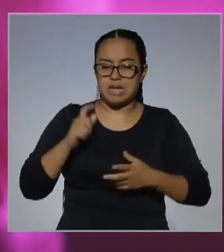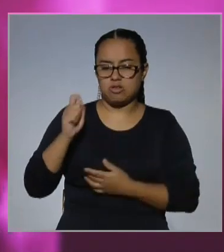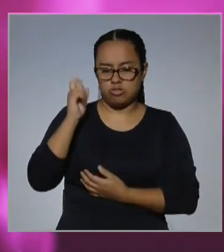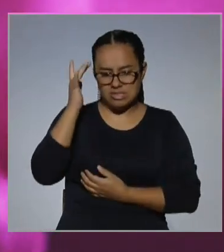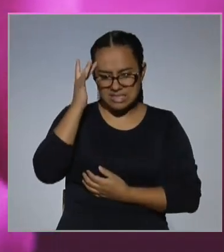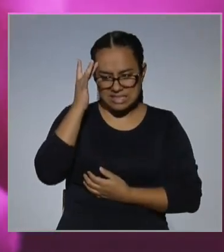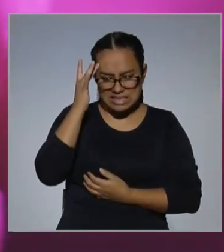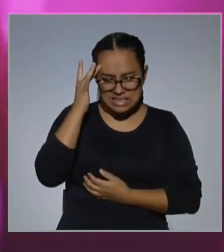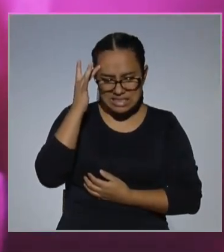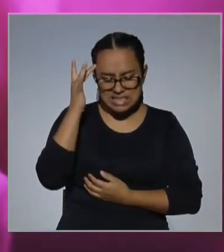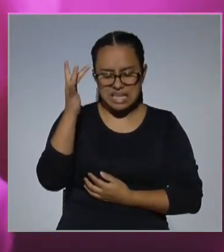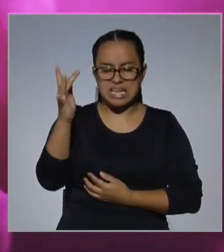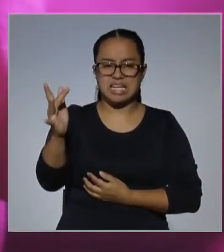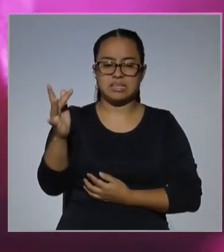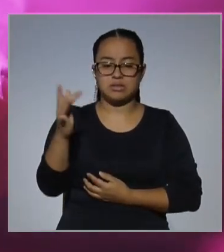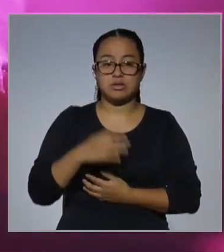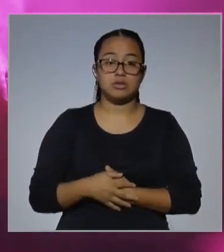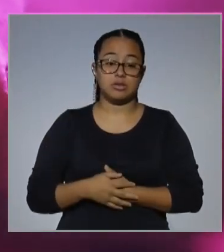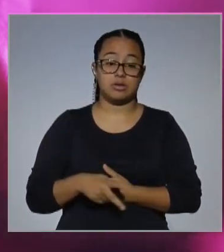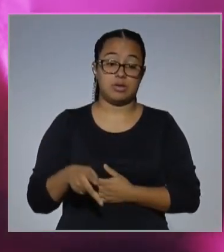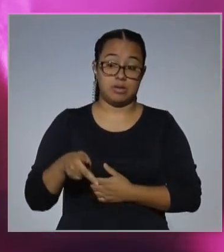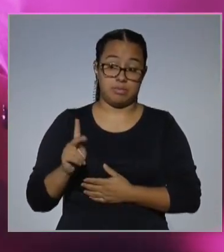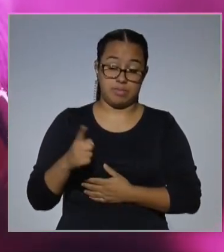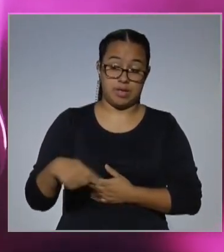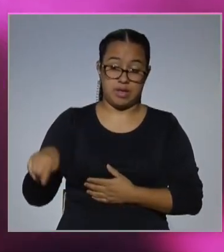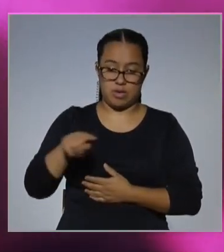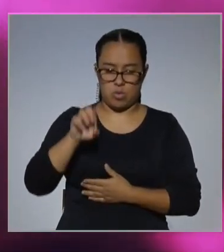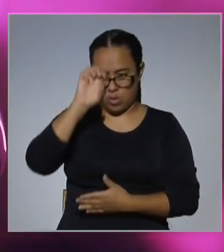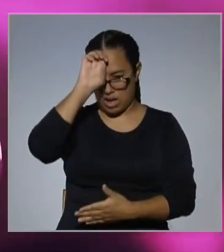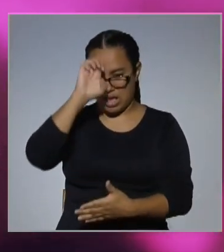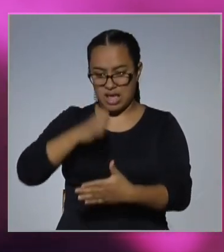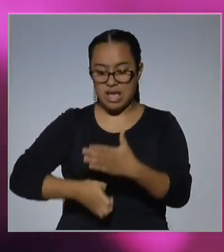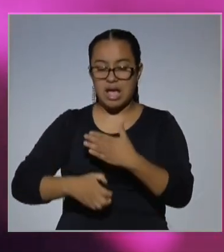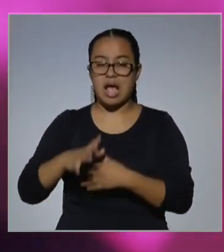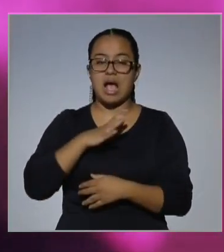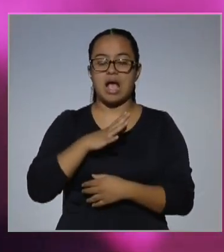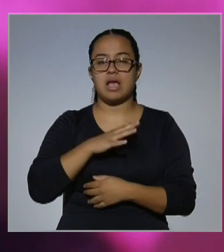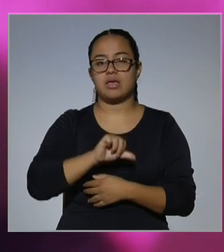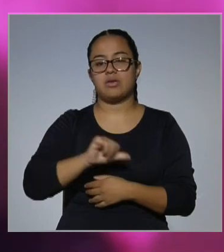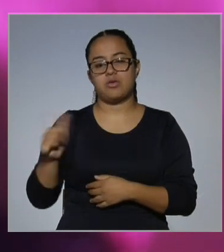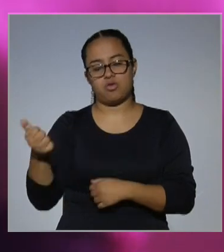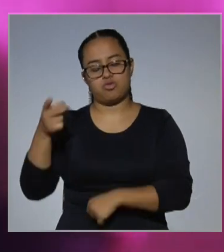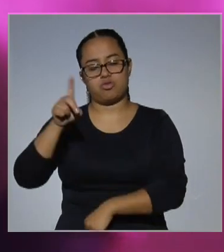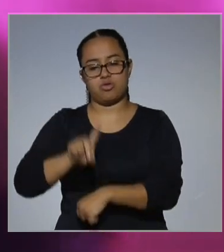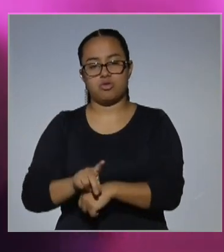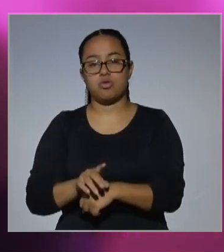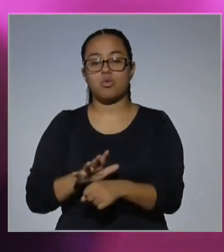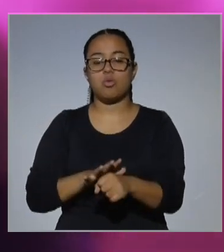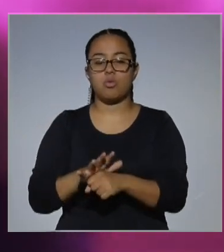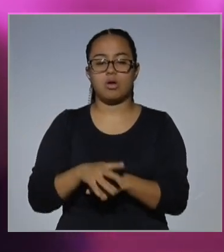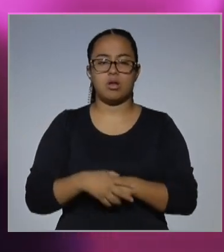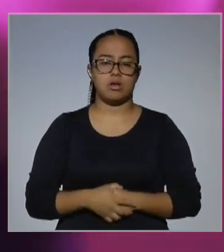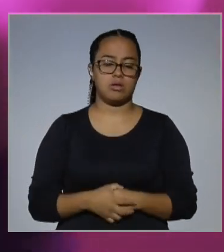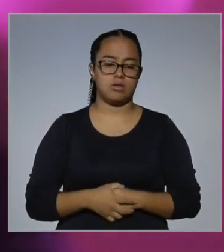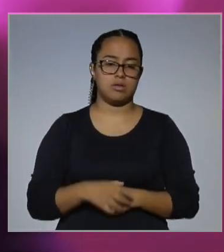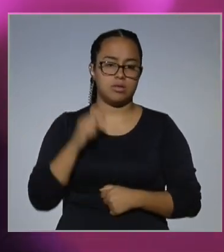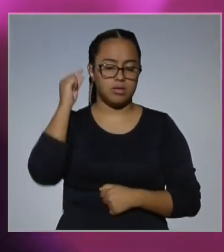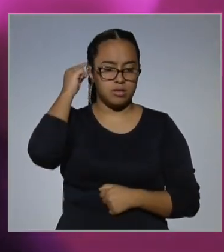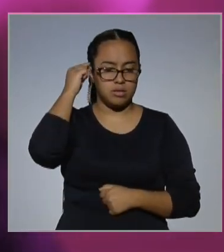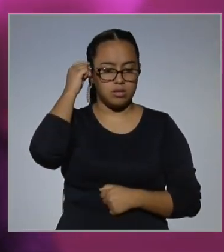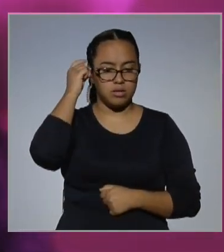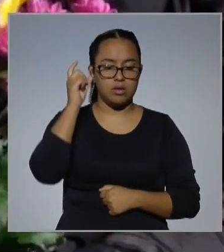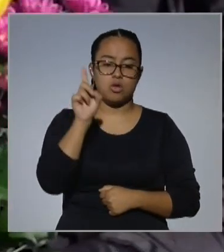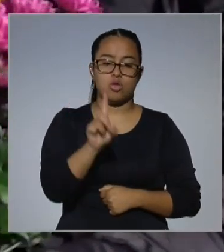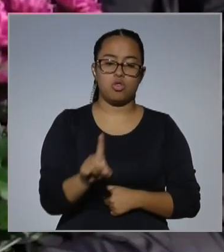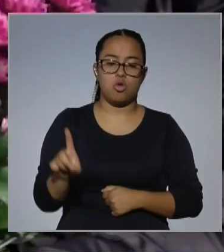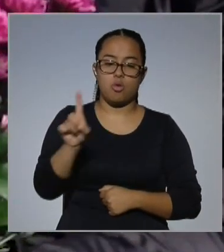santos. Pero los evangelios tienen otro día. Es el Totensonntag, es el